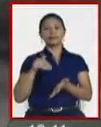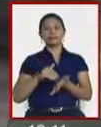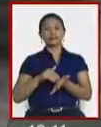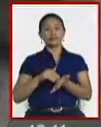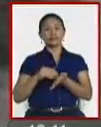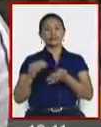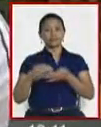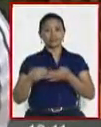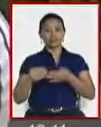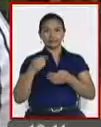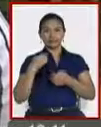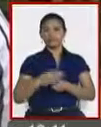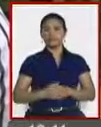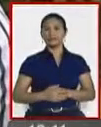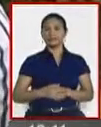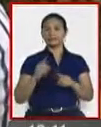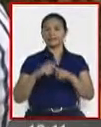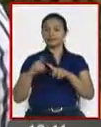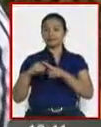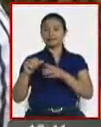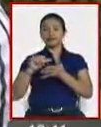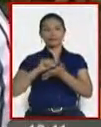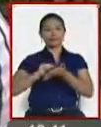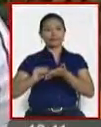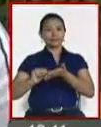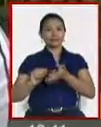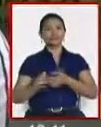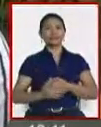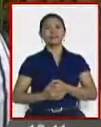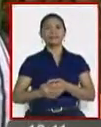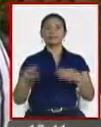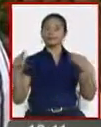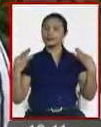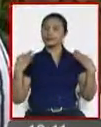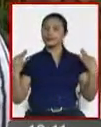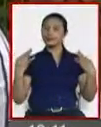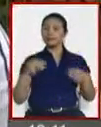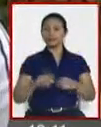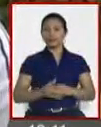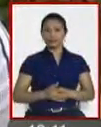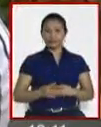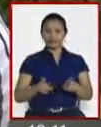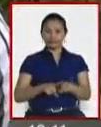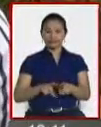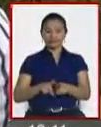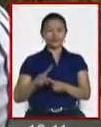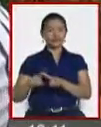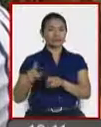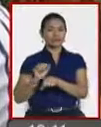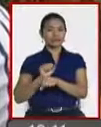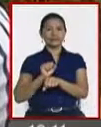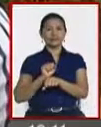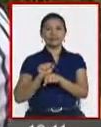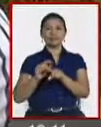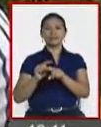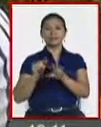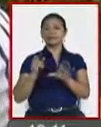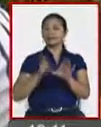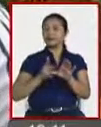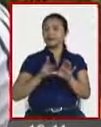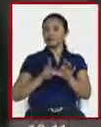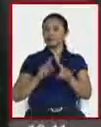$3,000 hasta ahora, porque ella se ha sometido a diferentes cirugías, fisioterapias y, como le digo, tratamiento